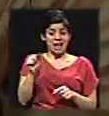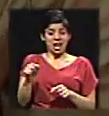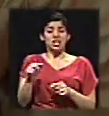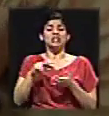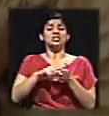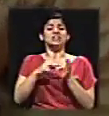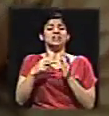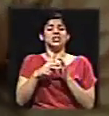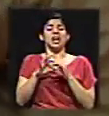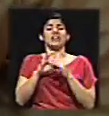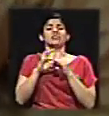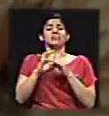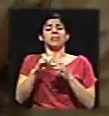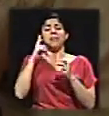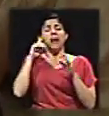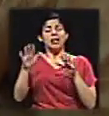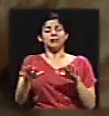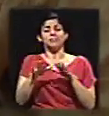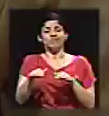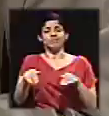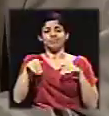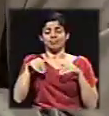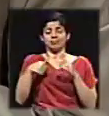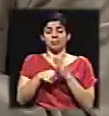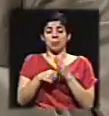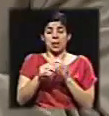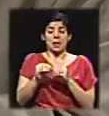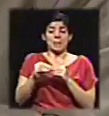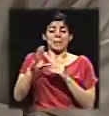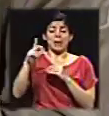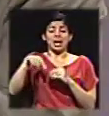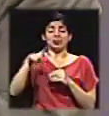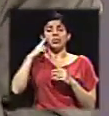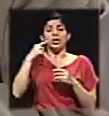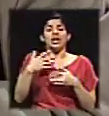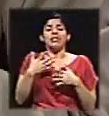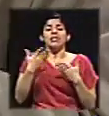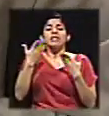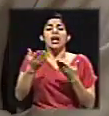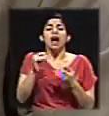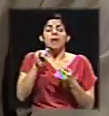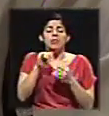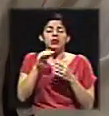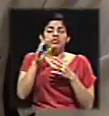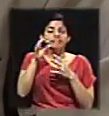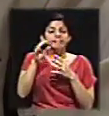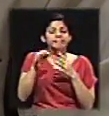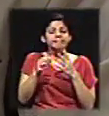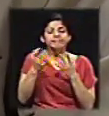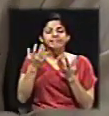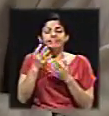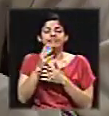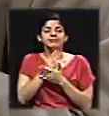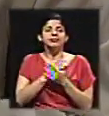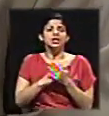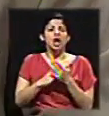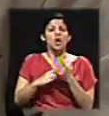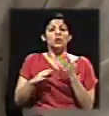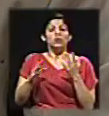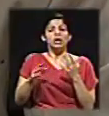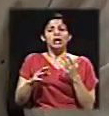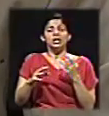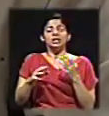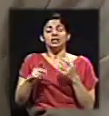aplacó el abstencionismo, que pudo haber sido mucho más alto, porque canalizaron por allí algunas, digamos,